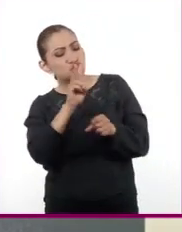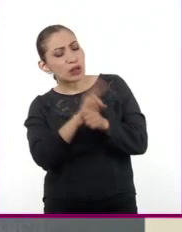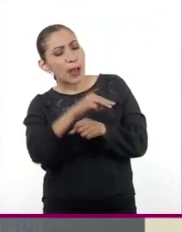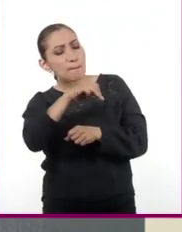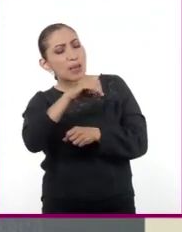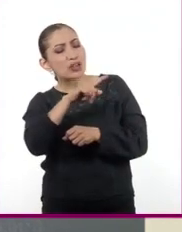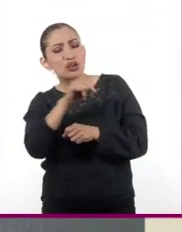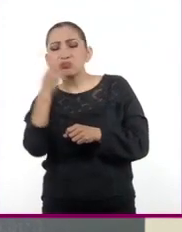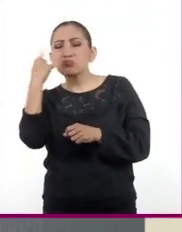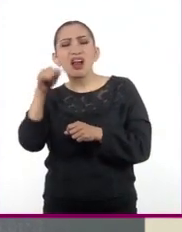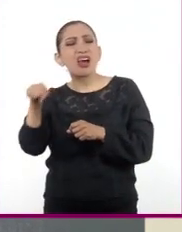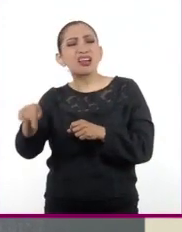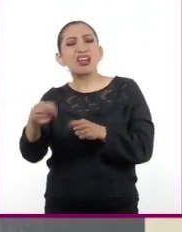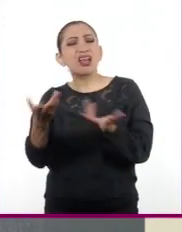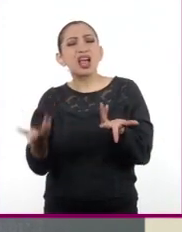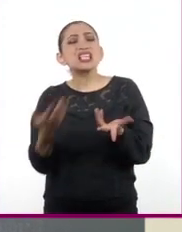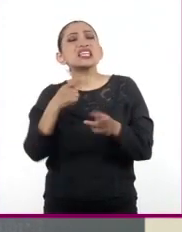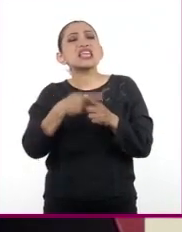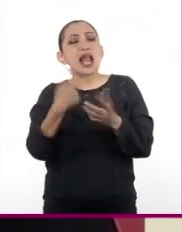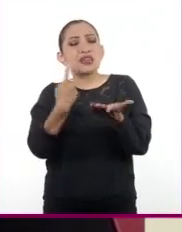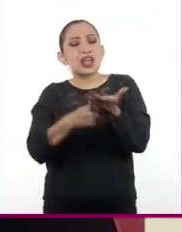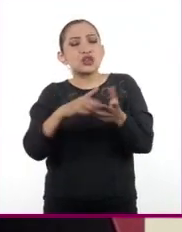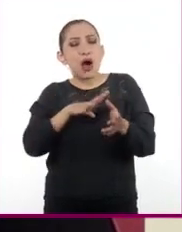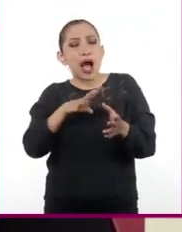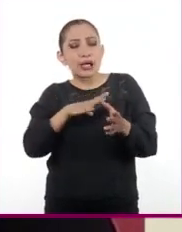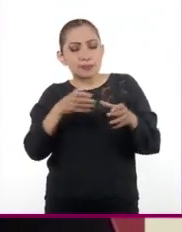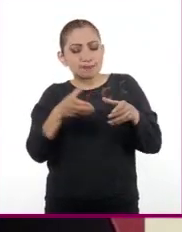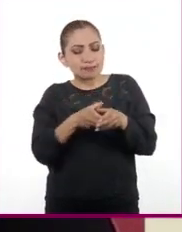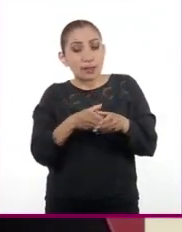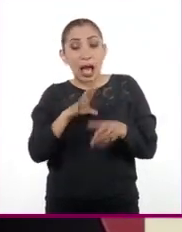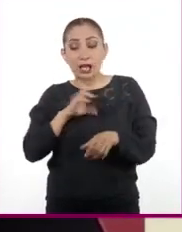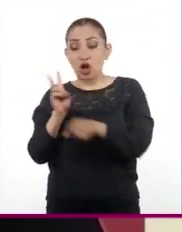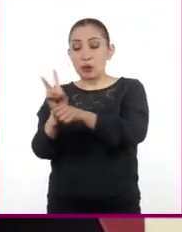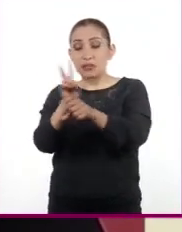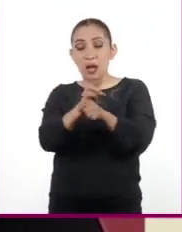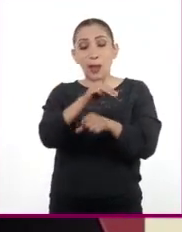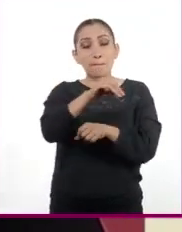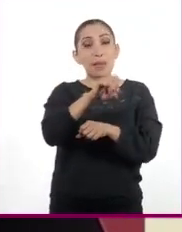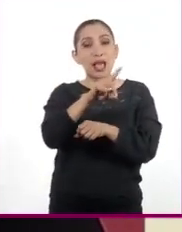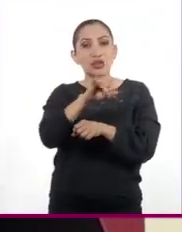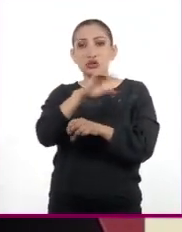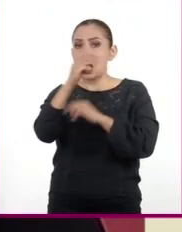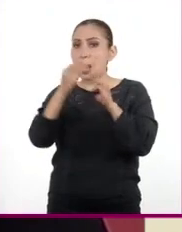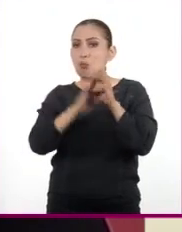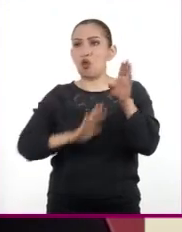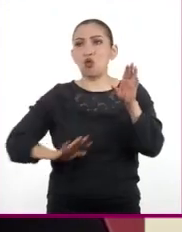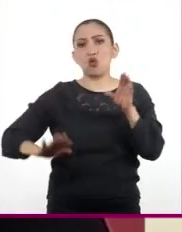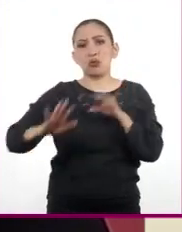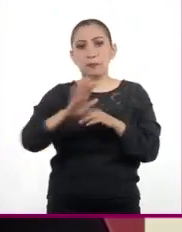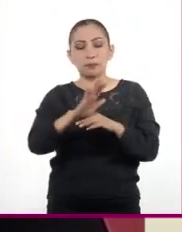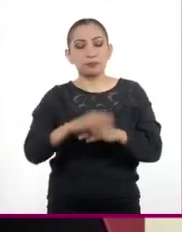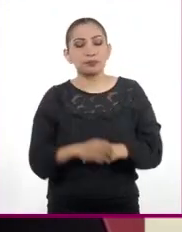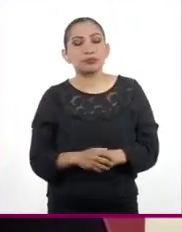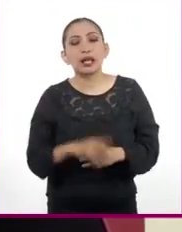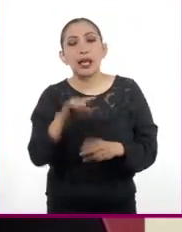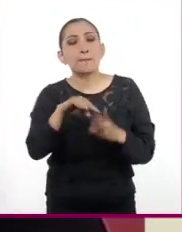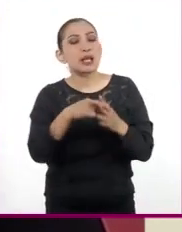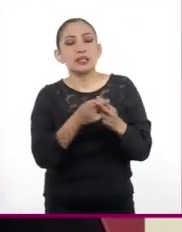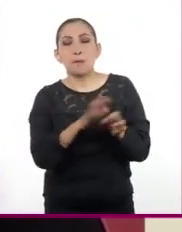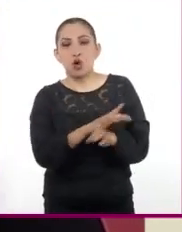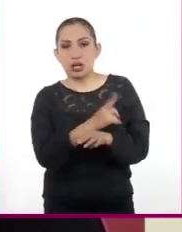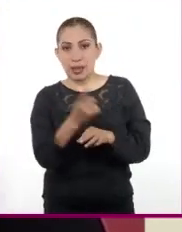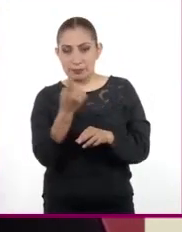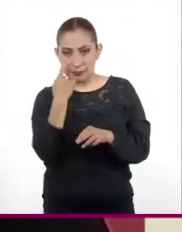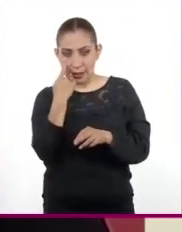¿Por qué surgen y quiénes participan en ellos? Bueno, existen observatorios de medios en todo el mundo y han surgido por